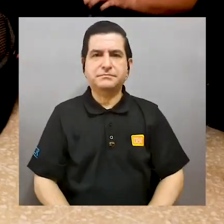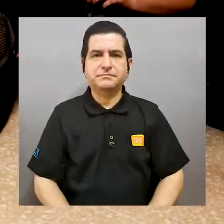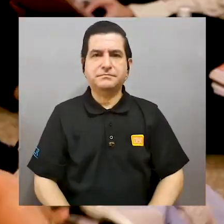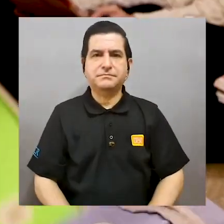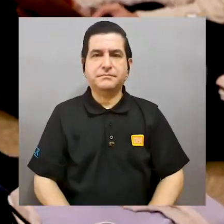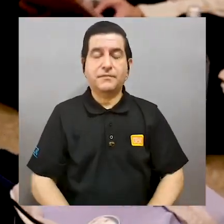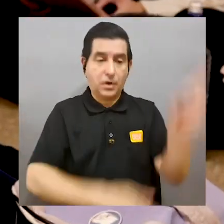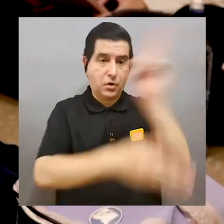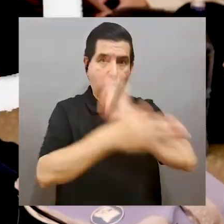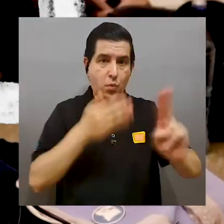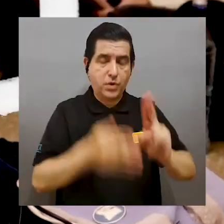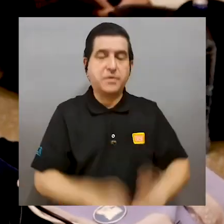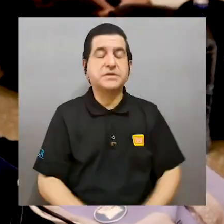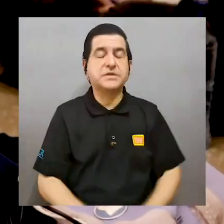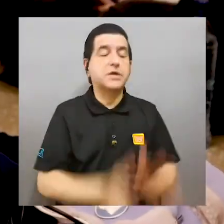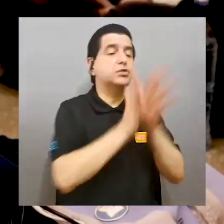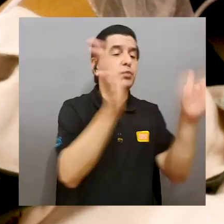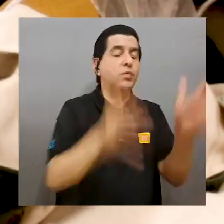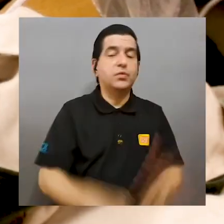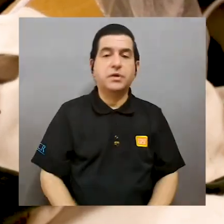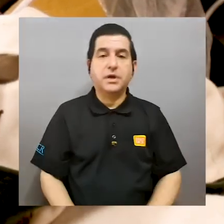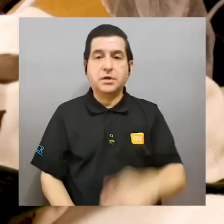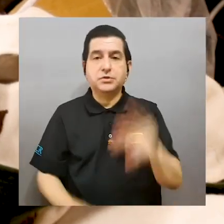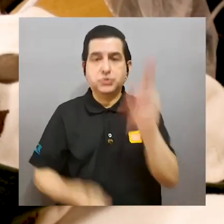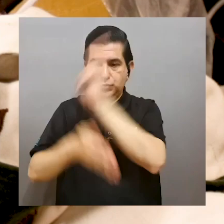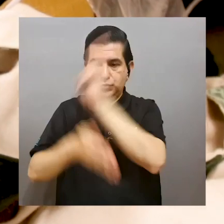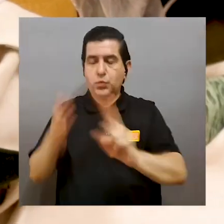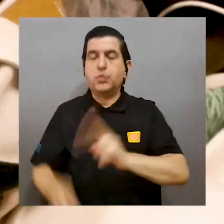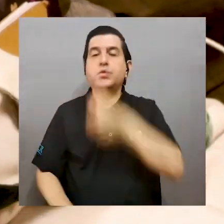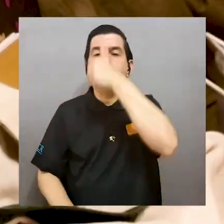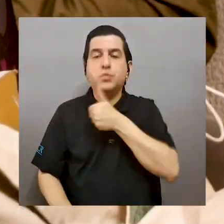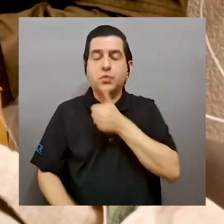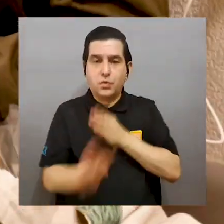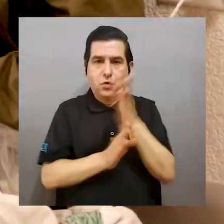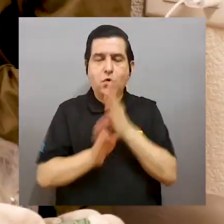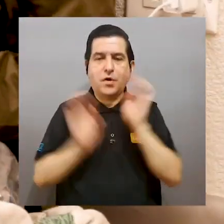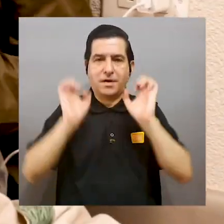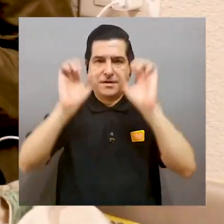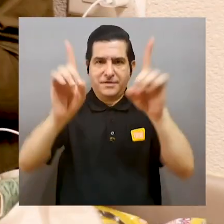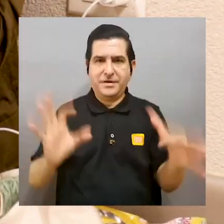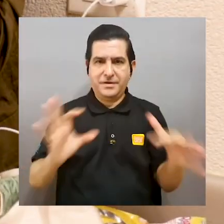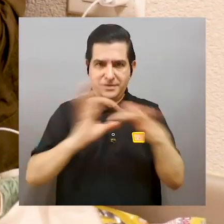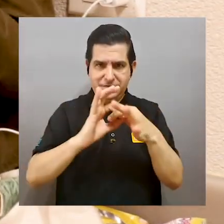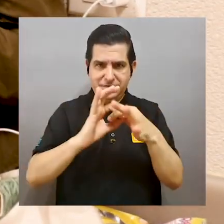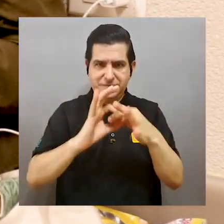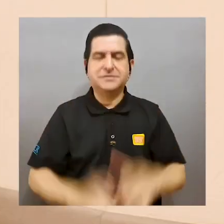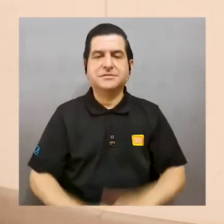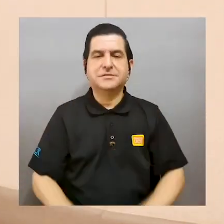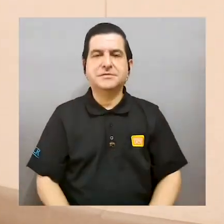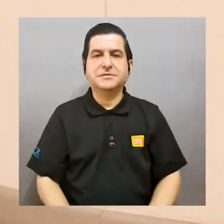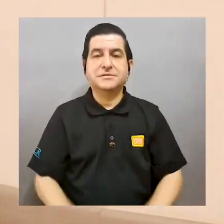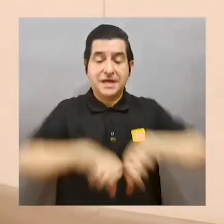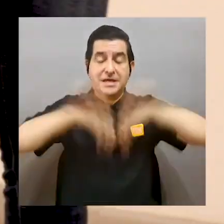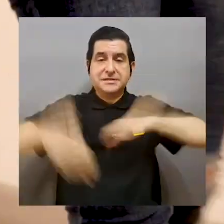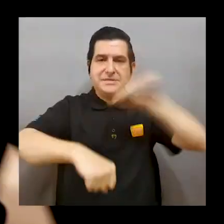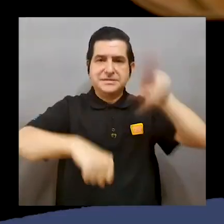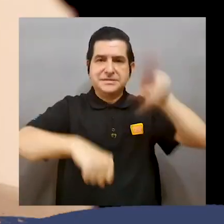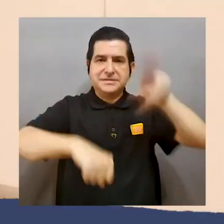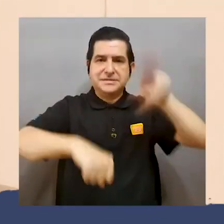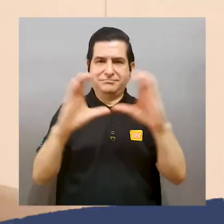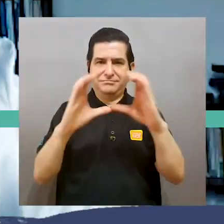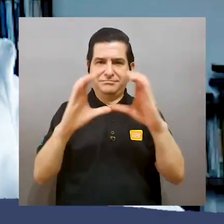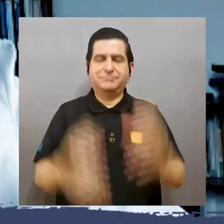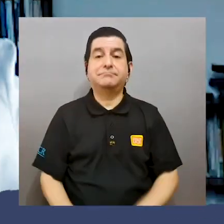las universidades públicas y privadas que tienen carreras de educación. Está el Sistema Nacional